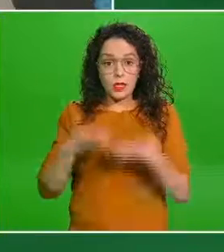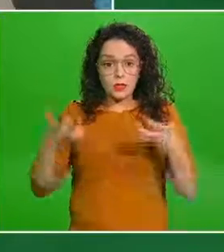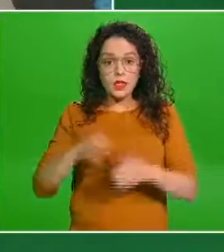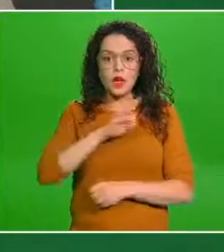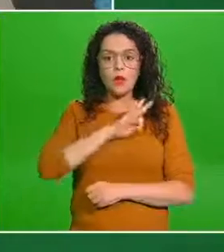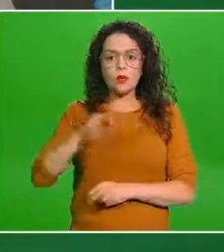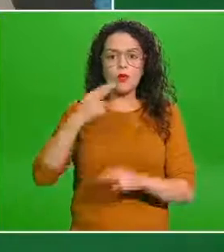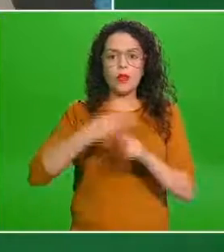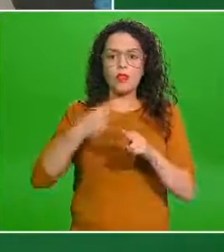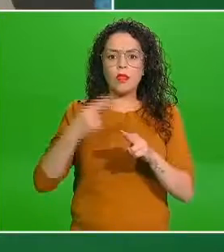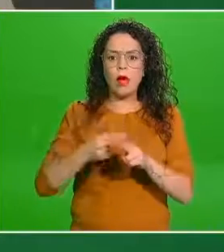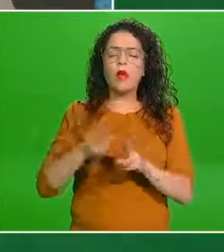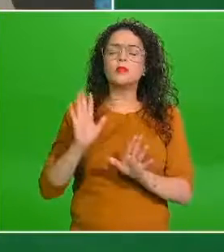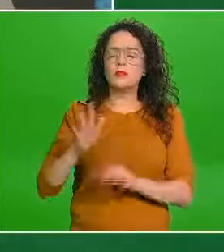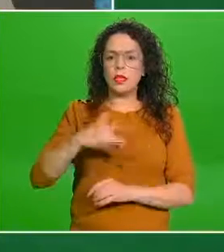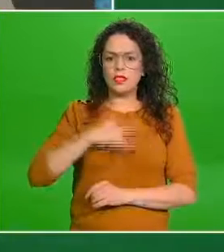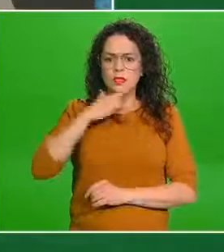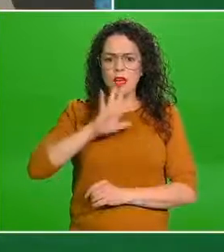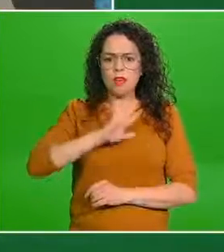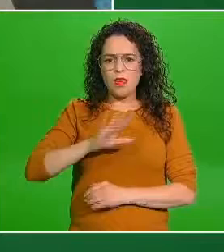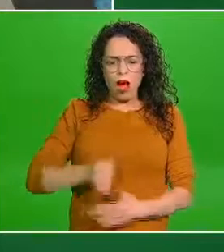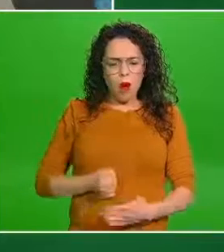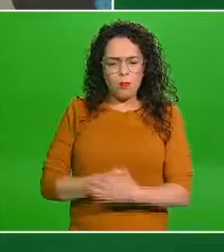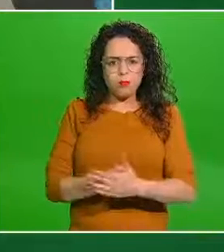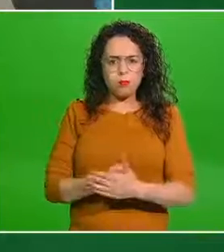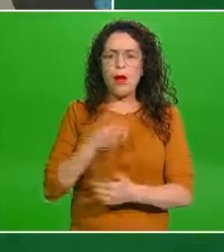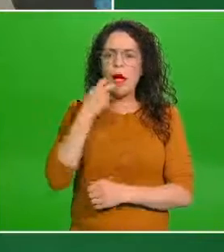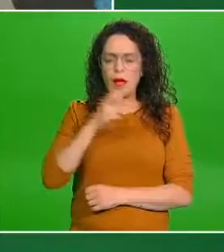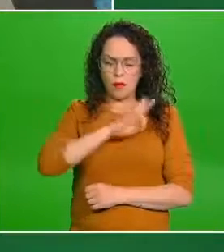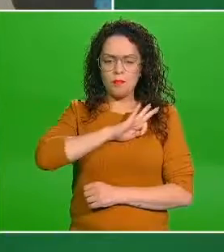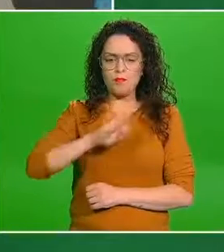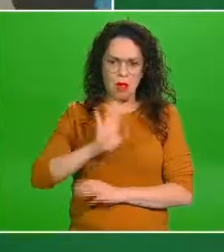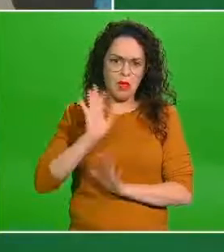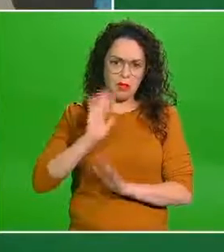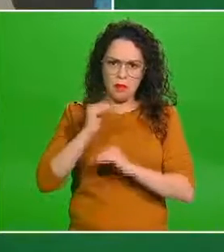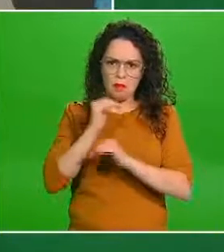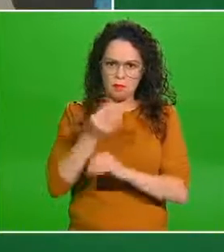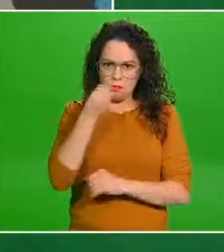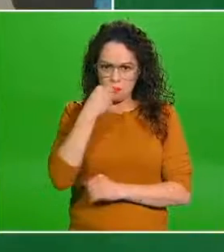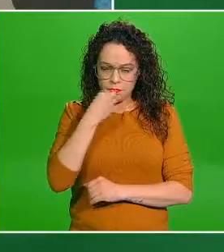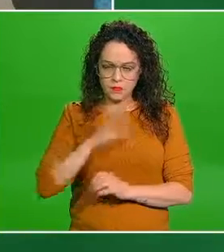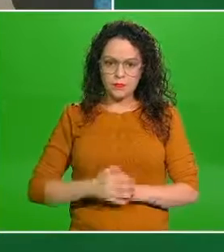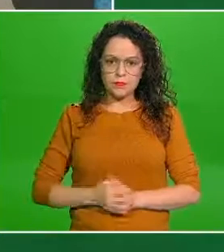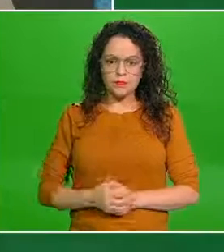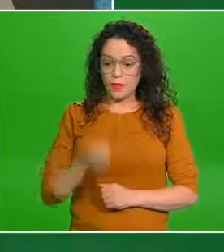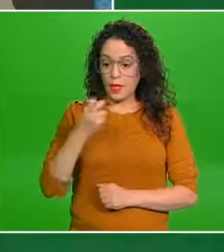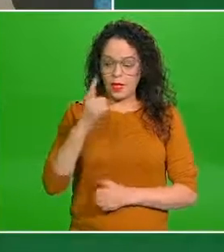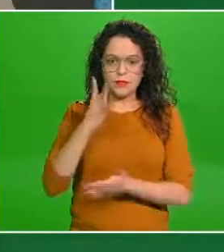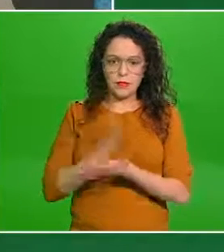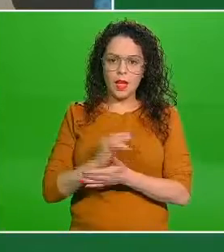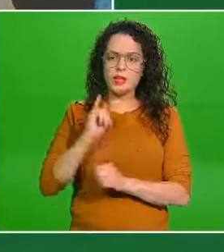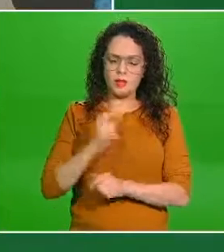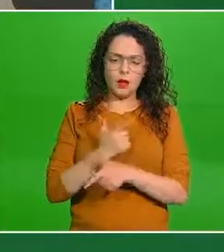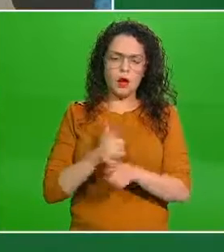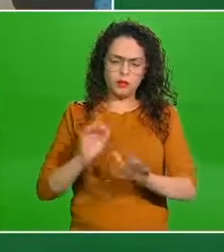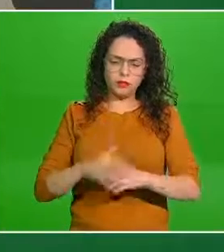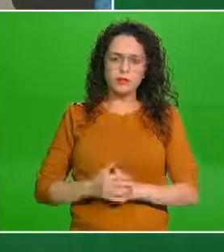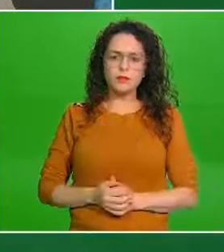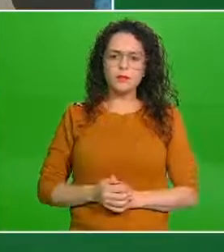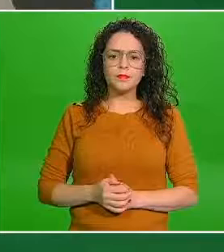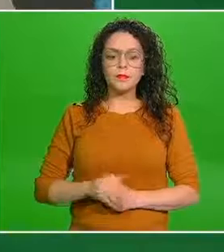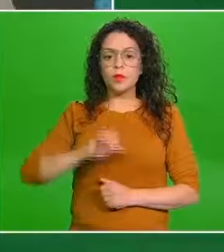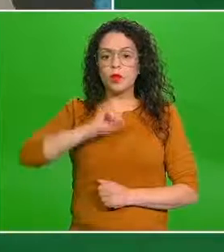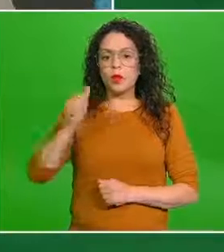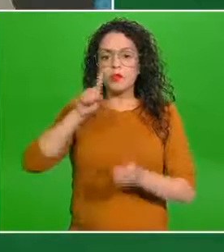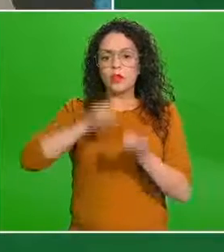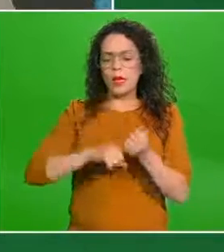hasta quedar satisfechos, es decir, este grupo es el único que permitimos que esté sin límite. En el caso del grupo de cereales,